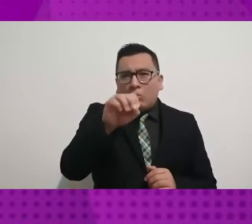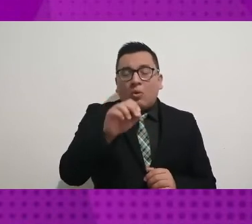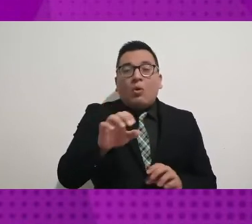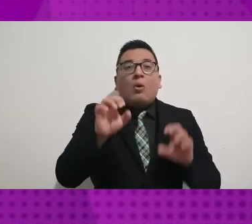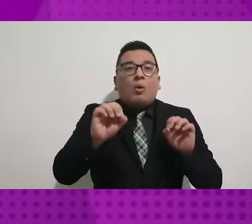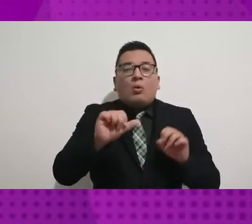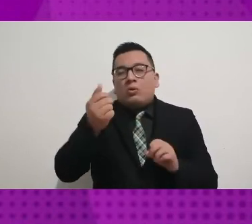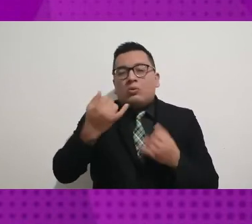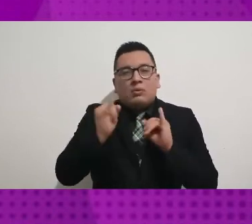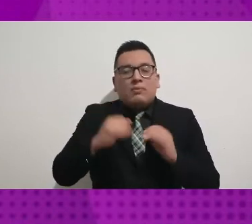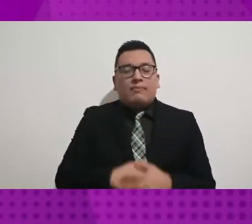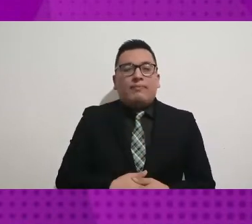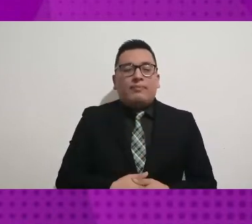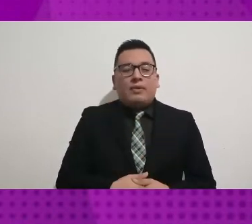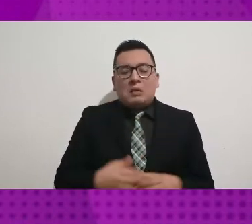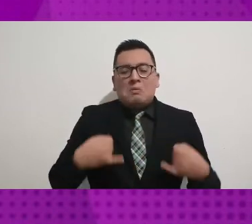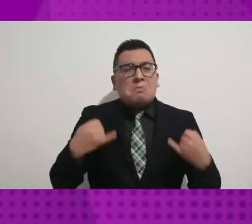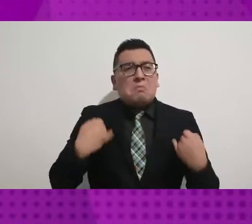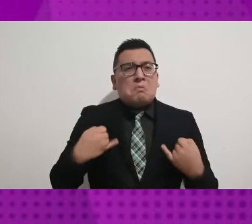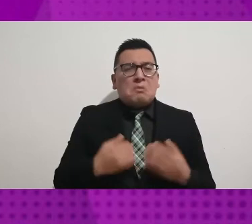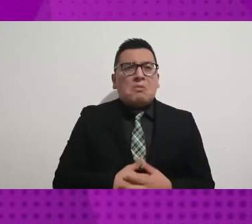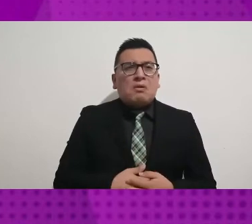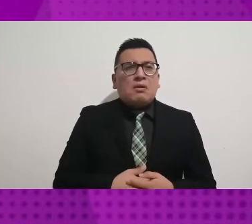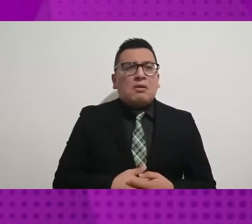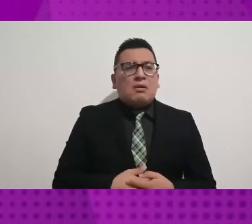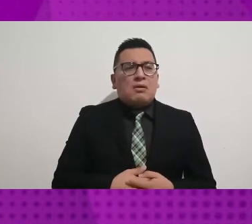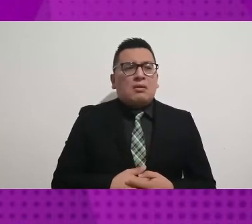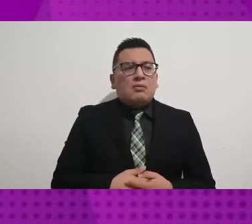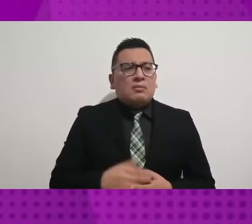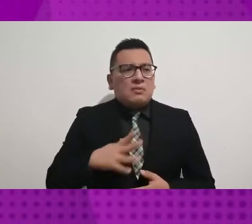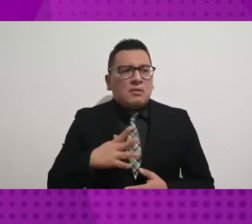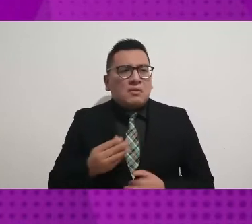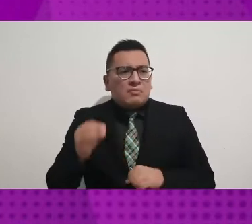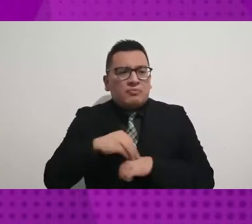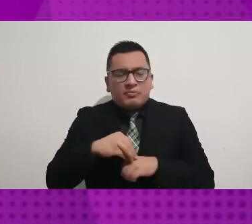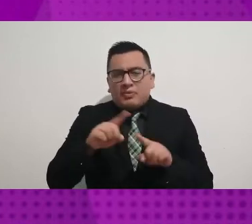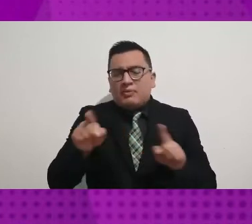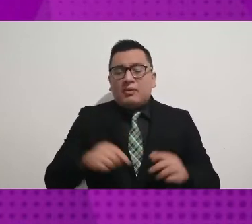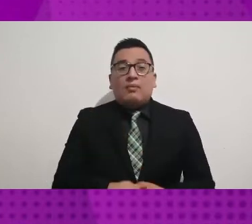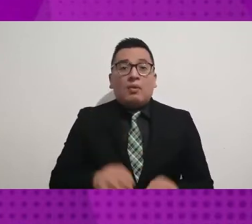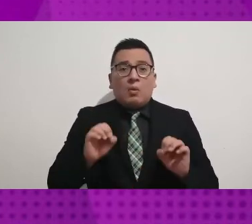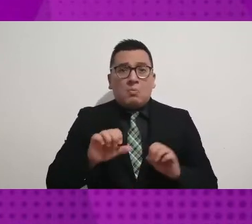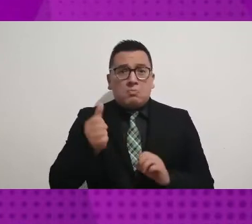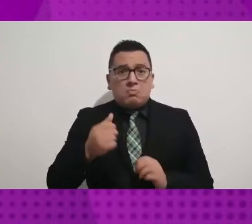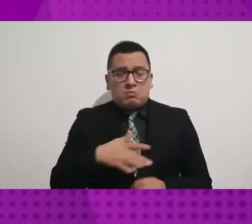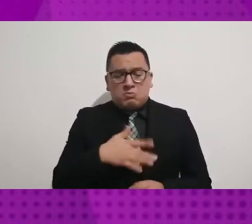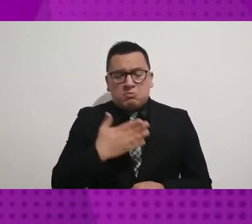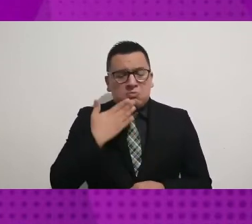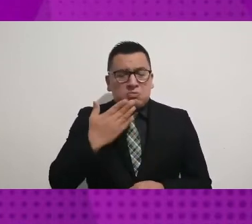y otros candidatos independientes jóvenes, le imprimieron un sello distinto, ¿no? Otra de